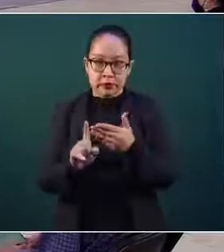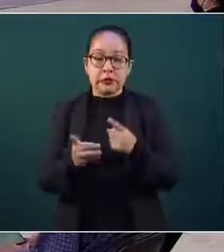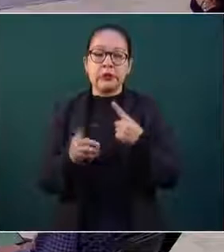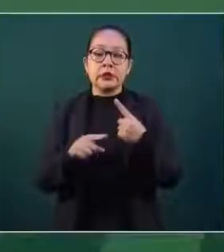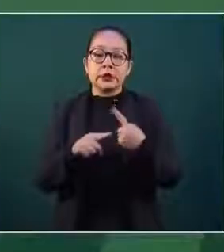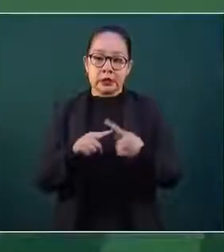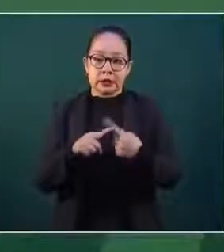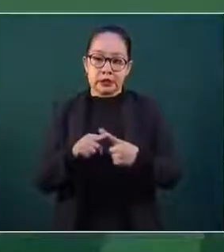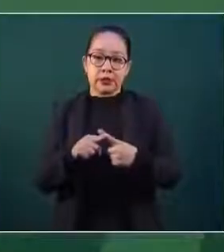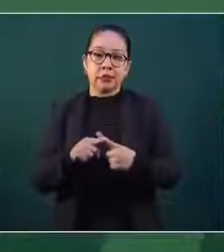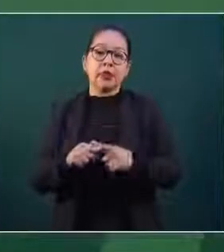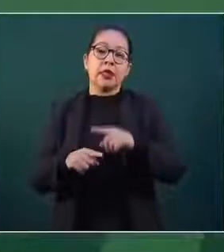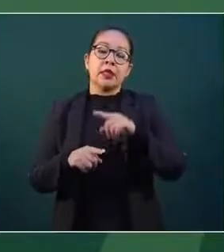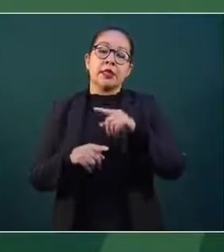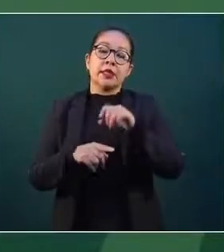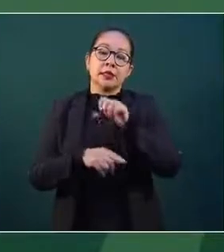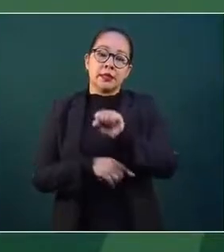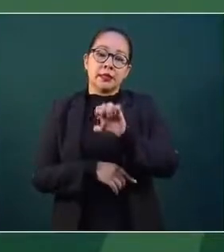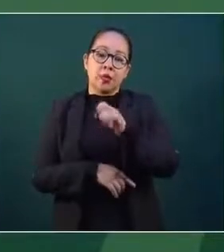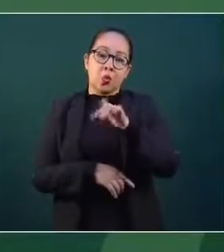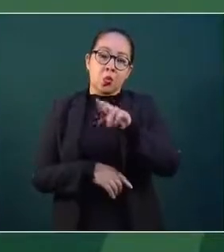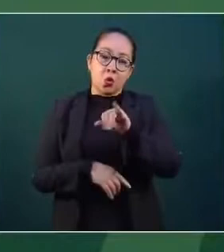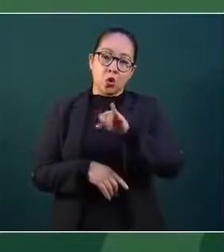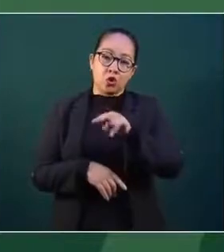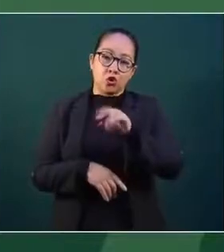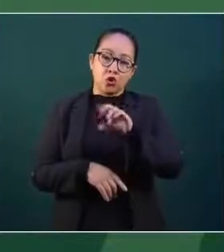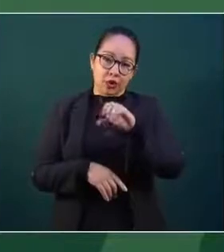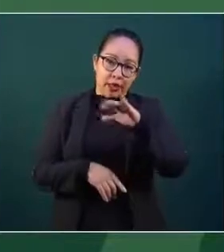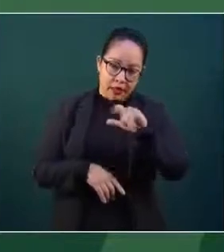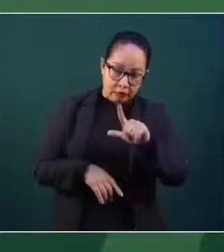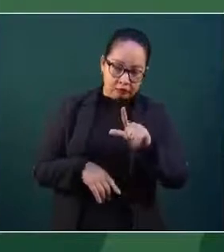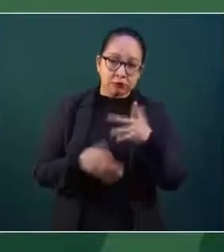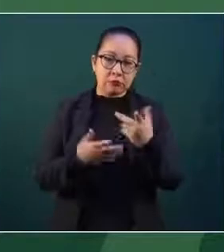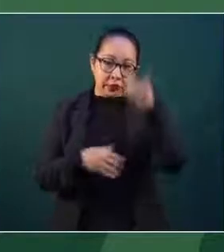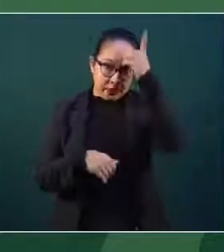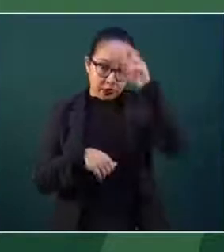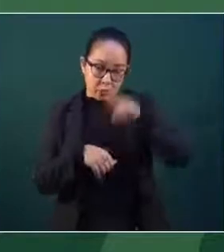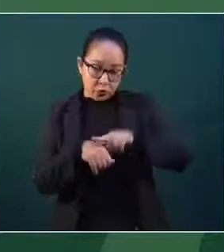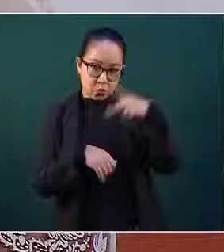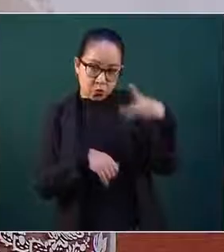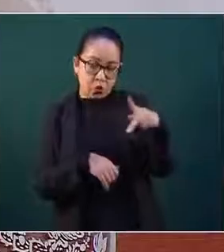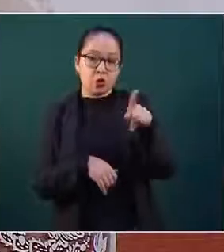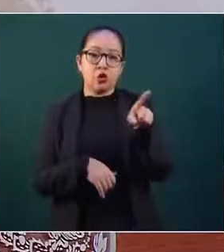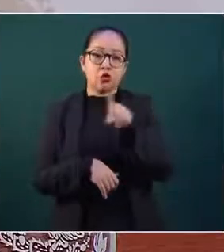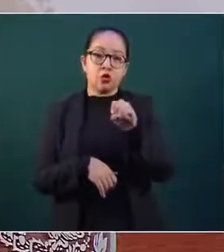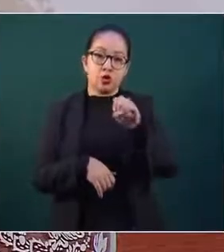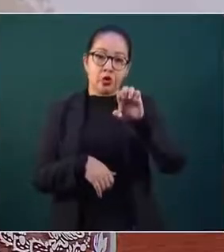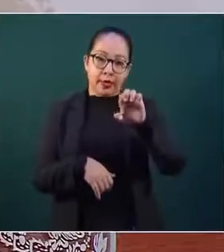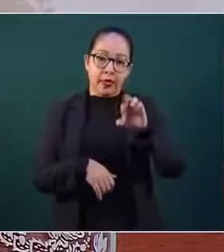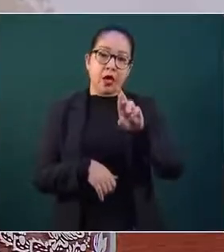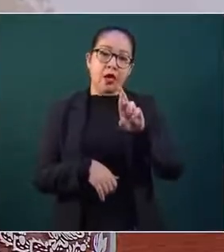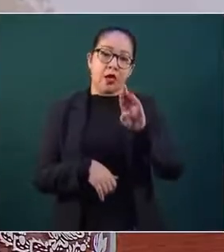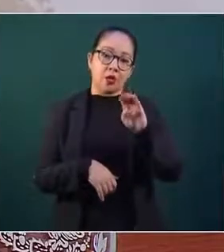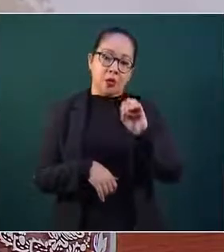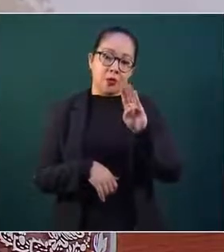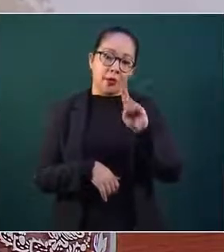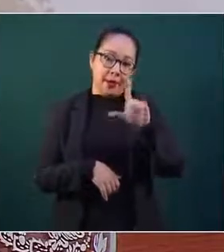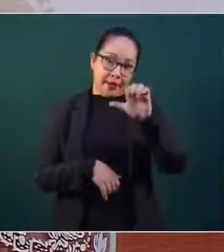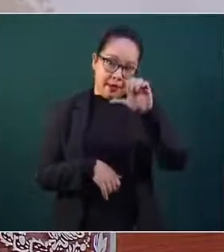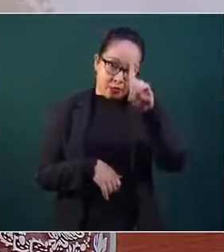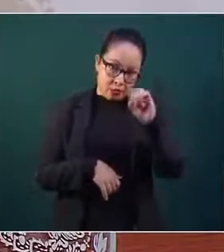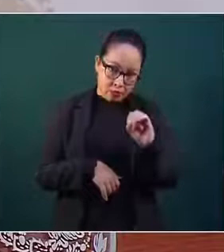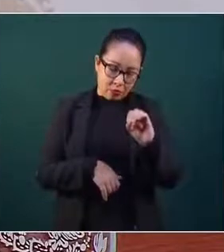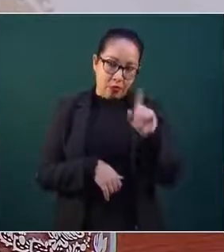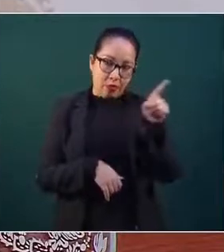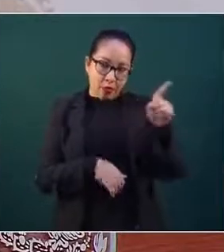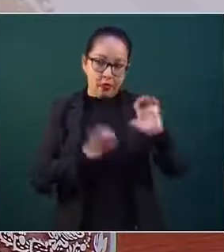Seguro Social. El director del Seguro Social, Zoé Robledo, está